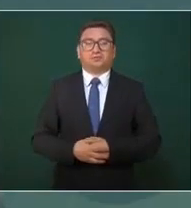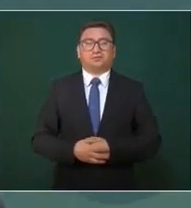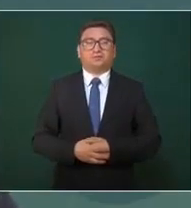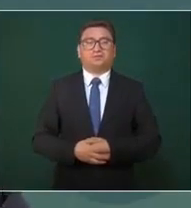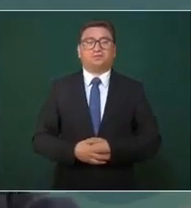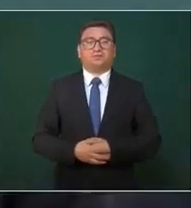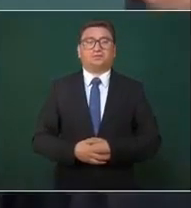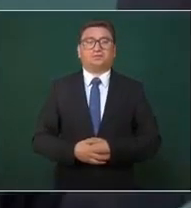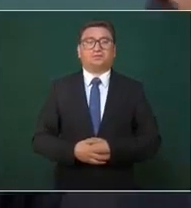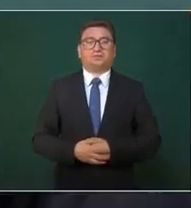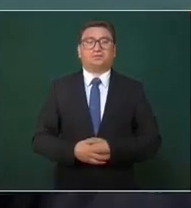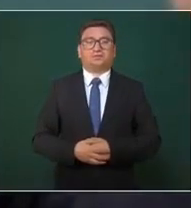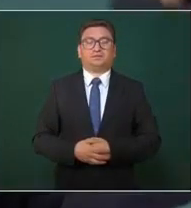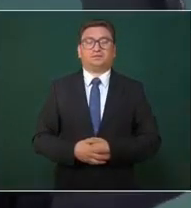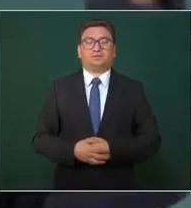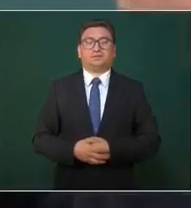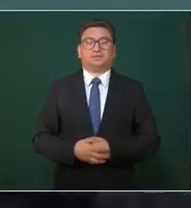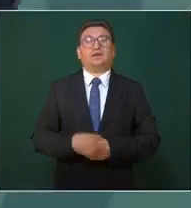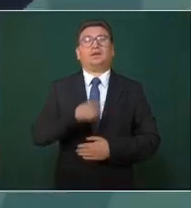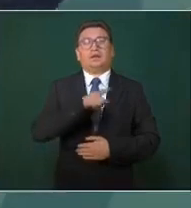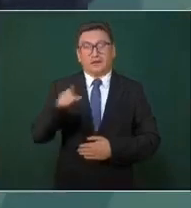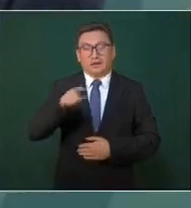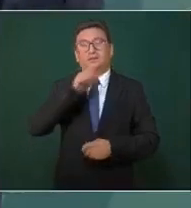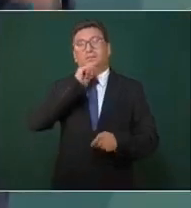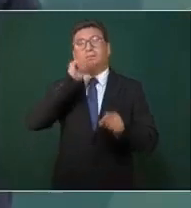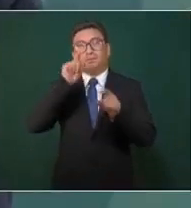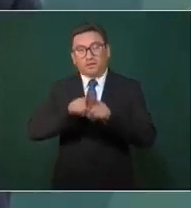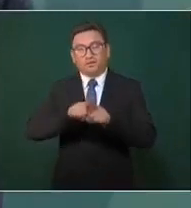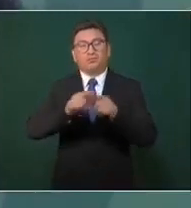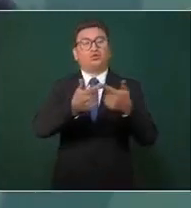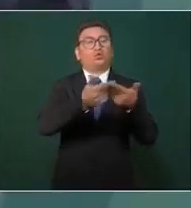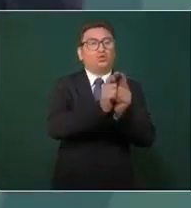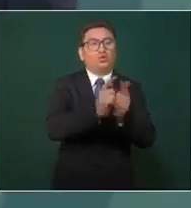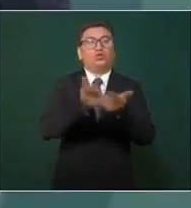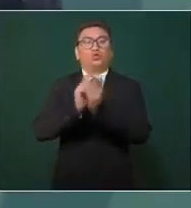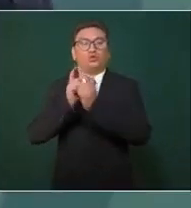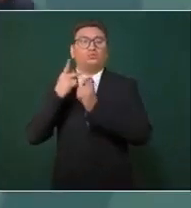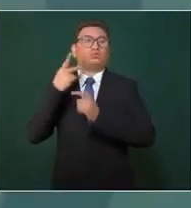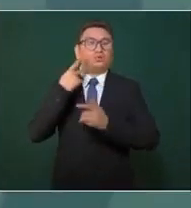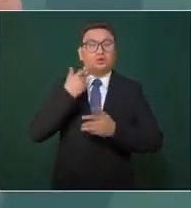están también al servicio de los grupos conservadores